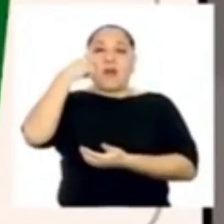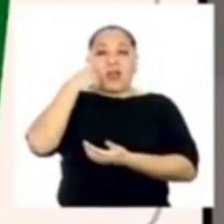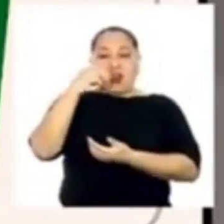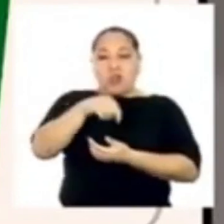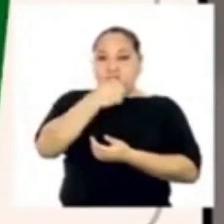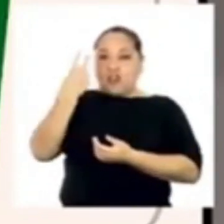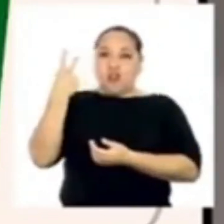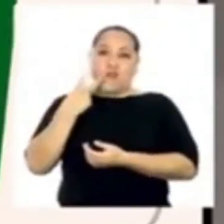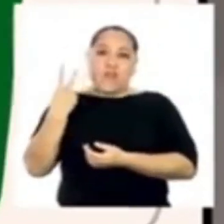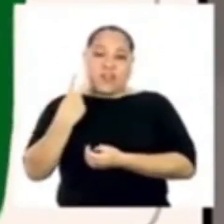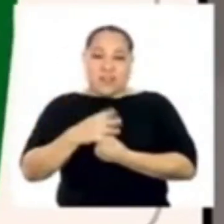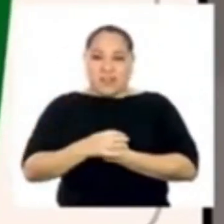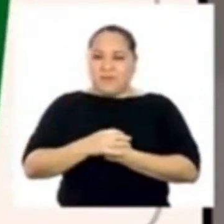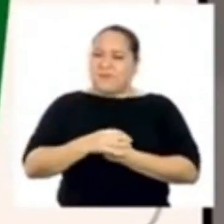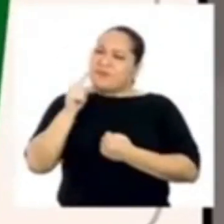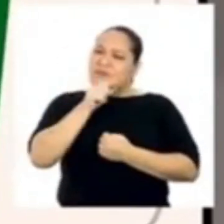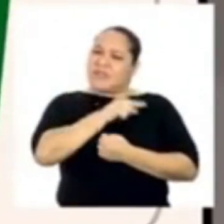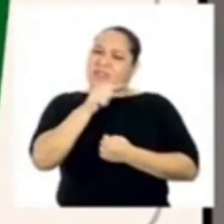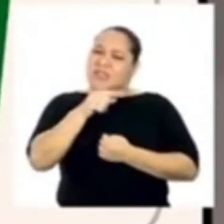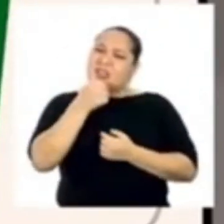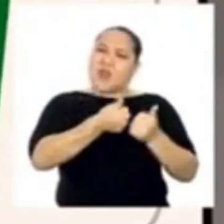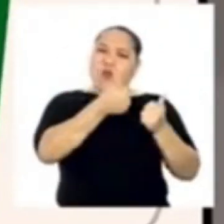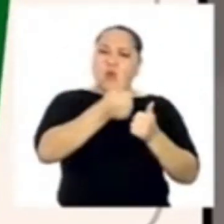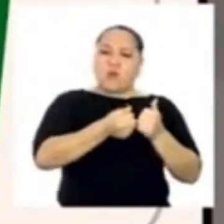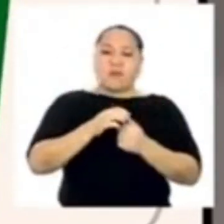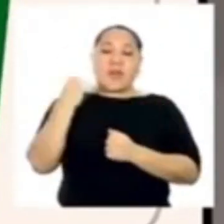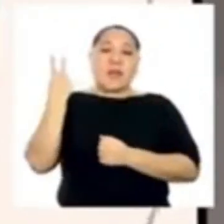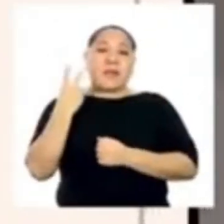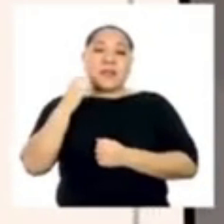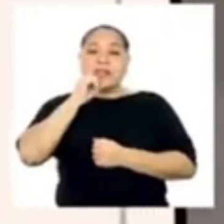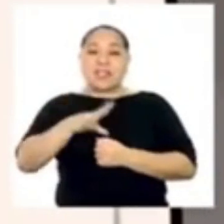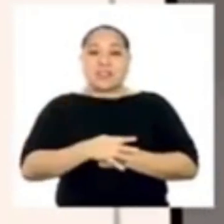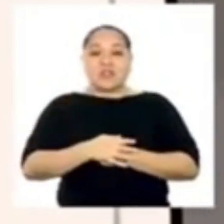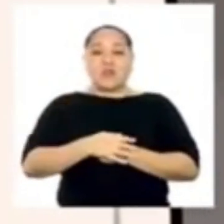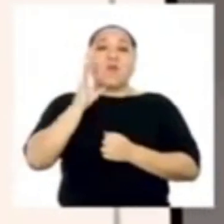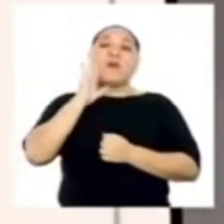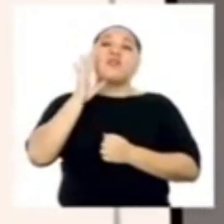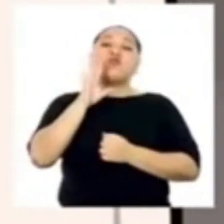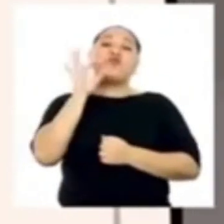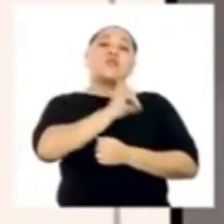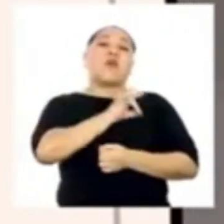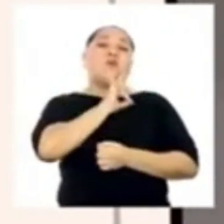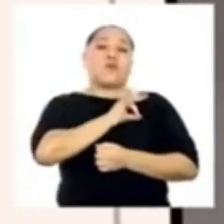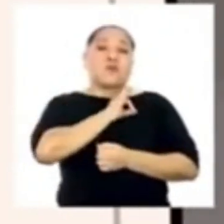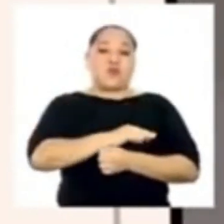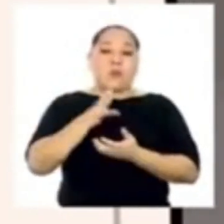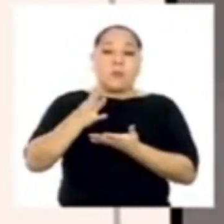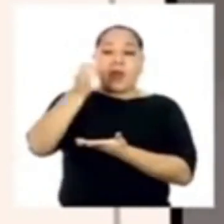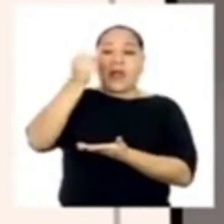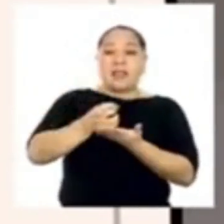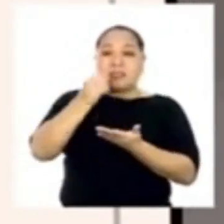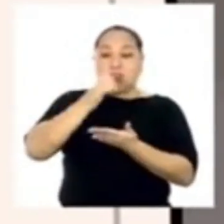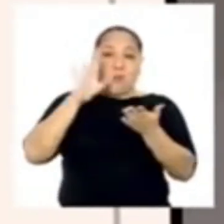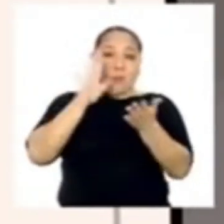negro, otro marrón y otro verde. ¿Qué dicen cada uno? En el verde dice residuos